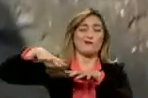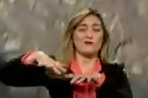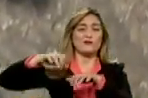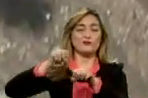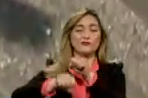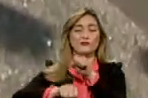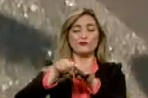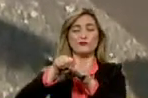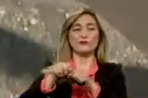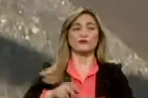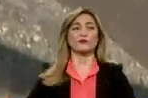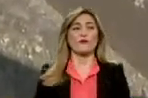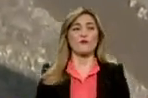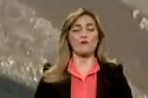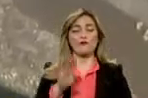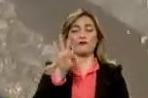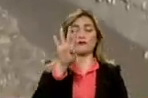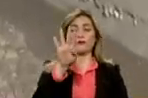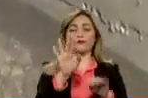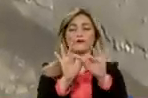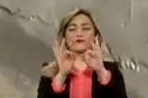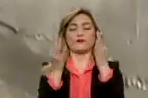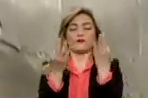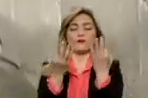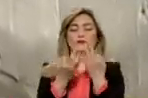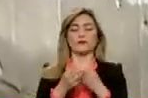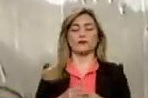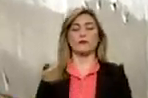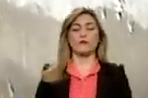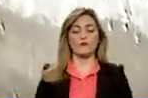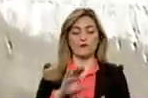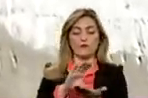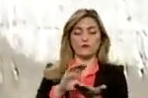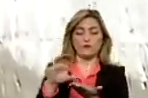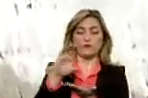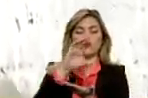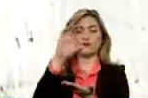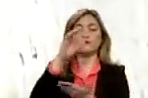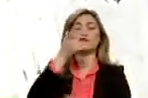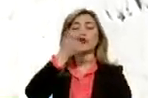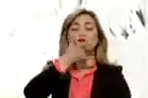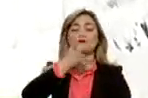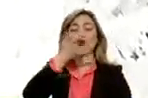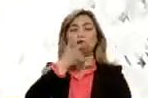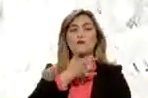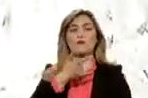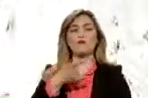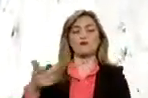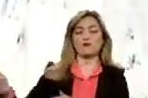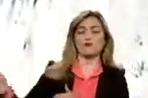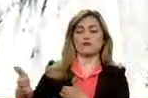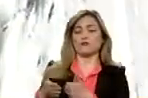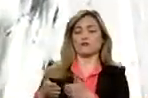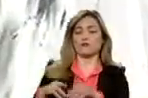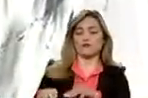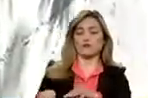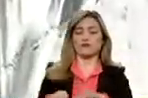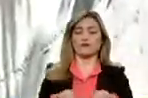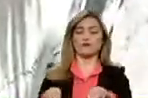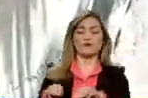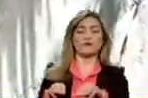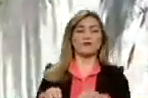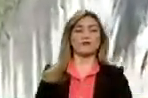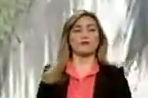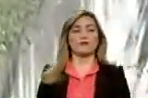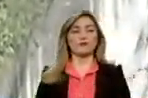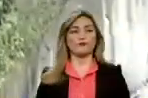varias familias, son exactamente cuatro. También afectó al colegio Pomaski y a una plaza comercial que está a mi lado derecho.